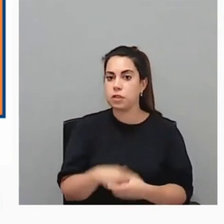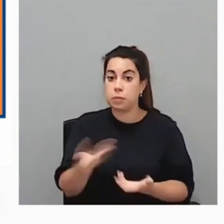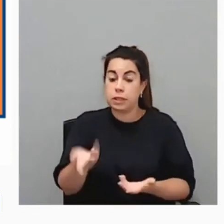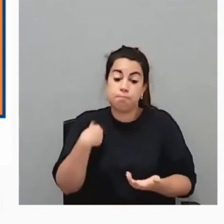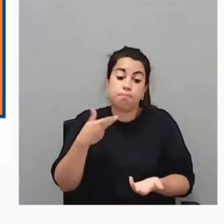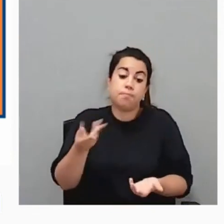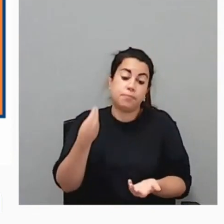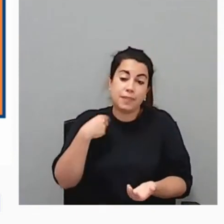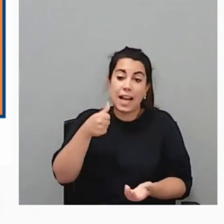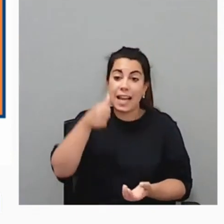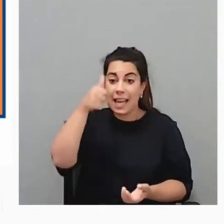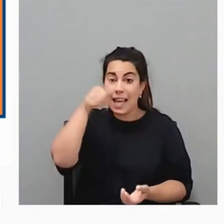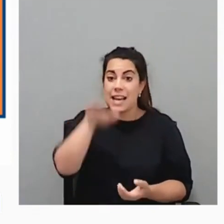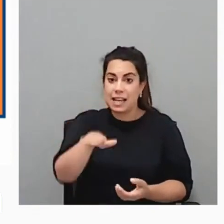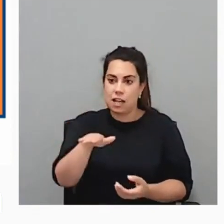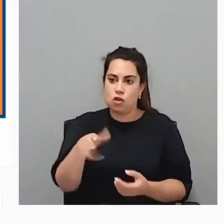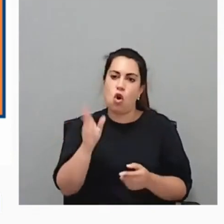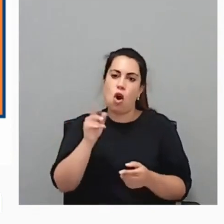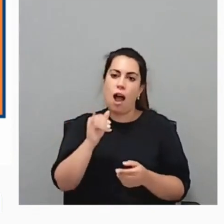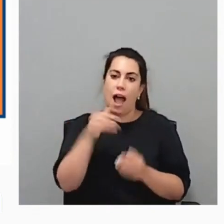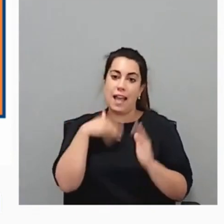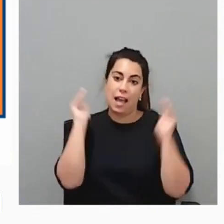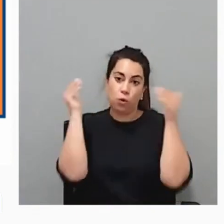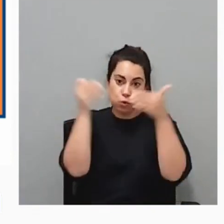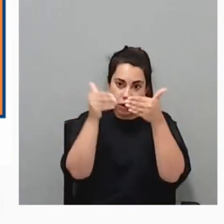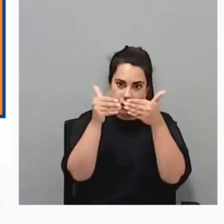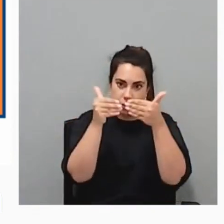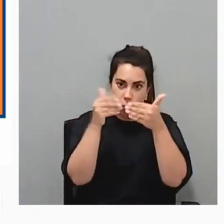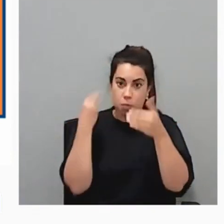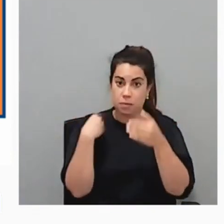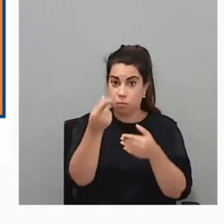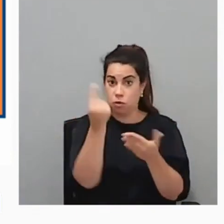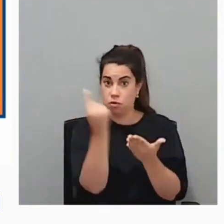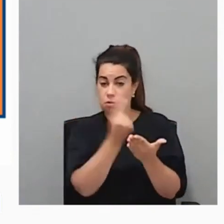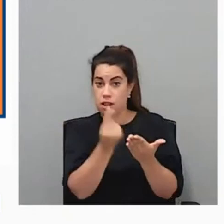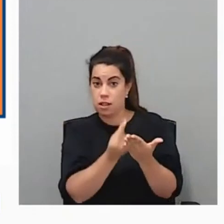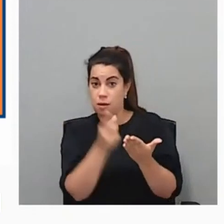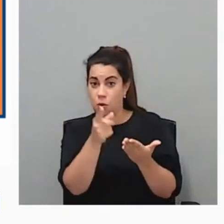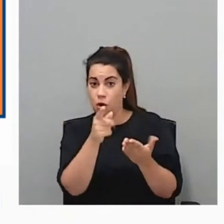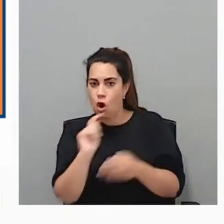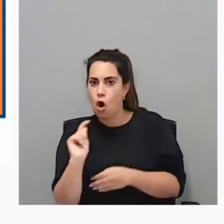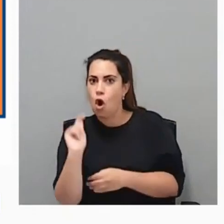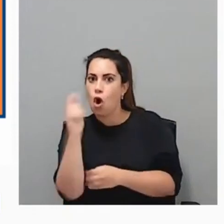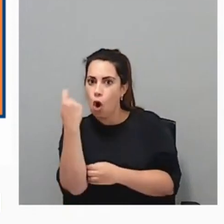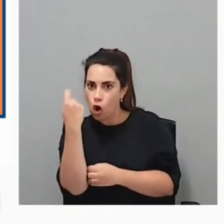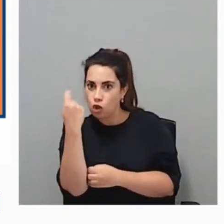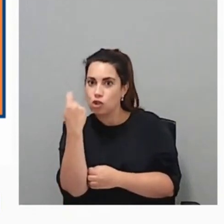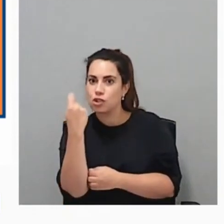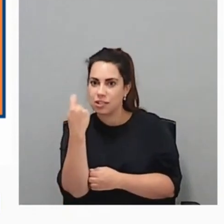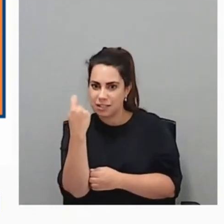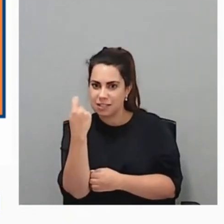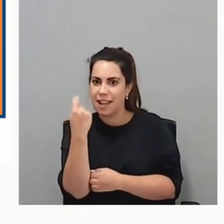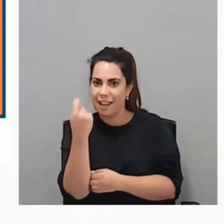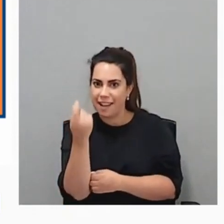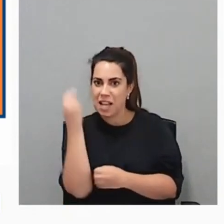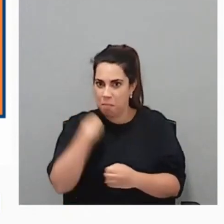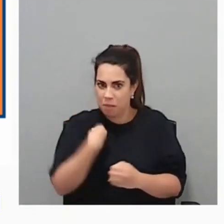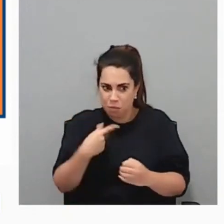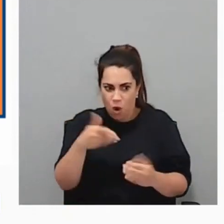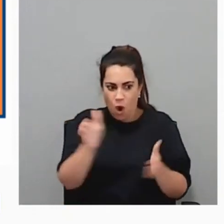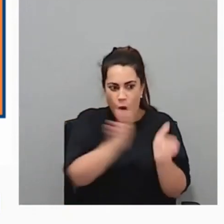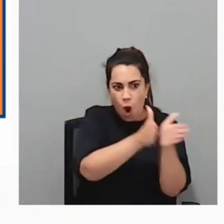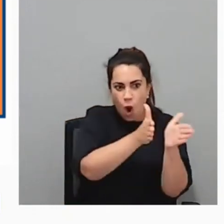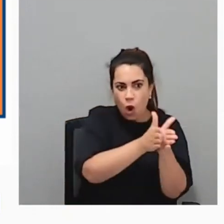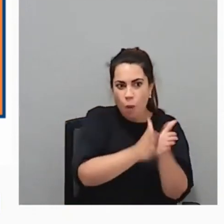TEA, consiguió, a través de ese dibujo que veis a la derecha, transmitir que él estaba al nivel de la clase, él sabía, tenía